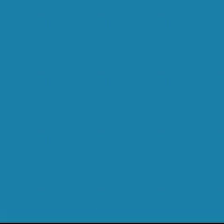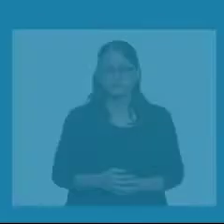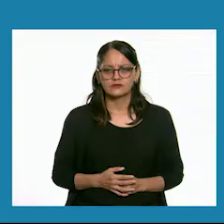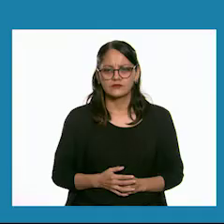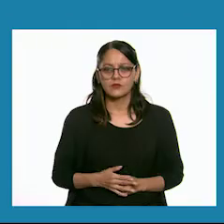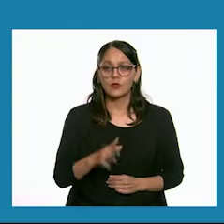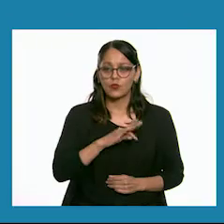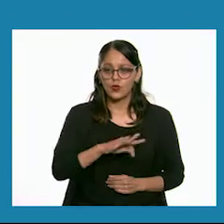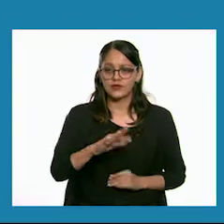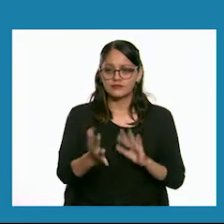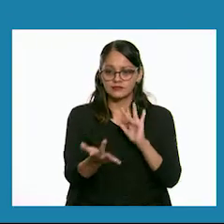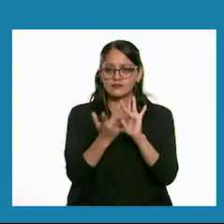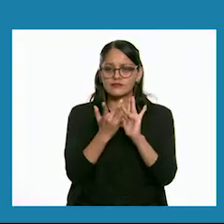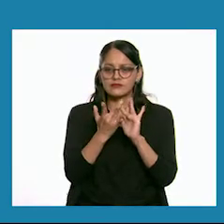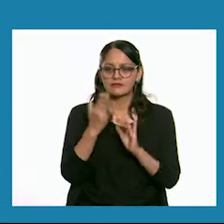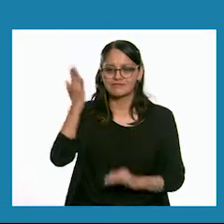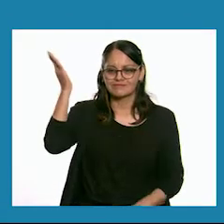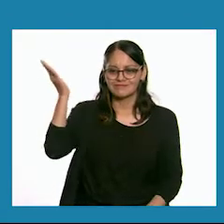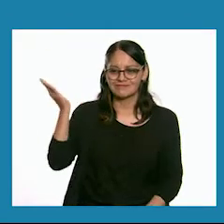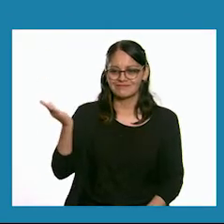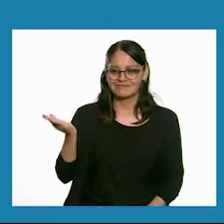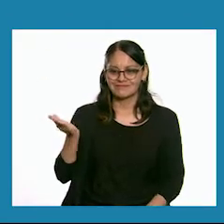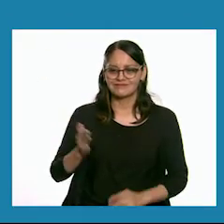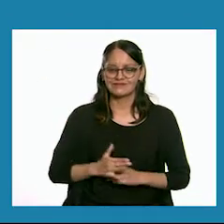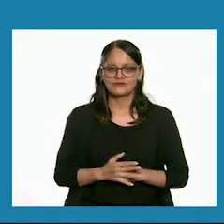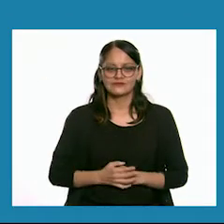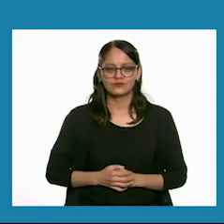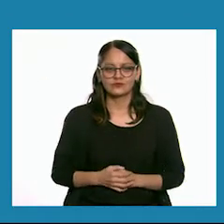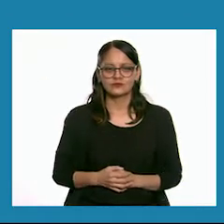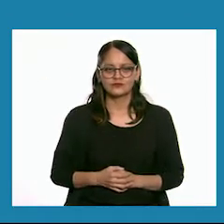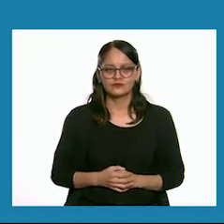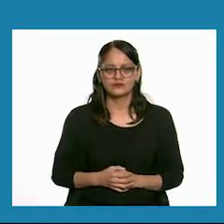Puedes contactarnos por